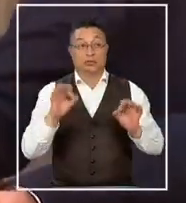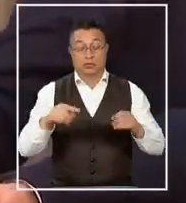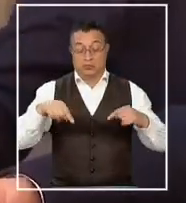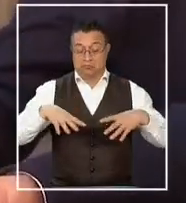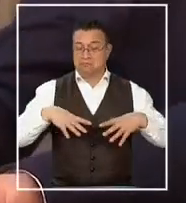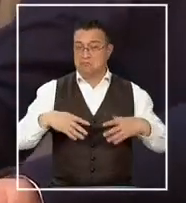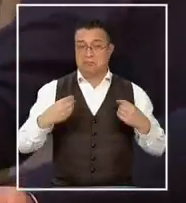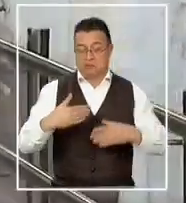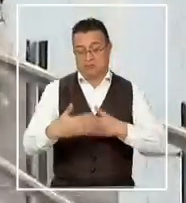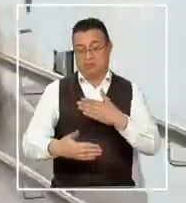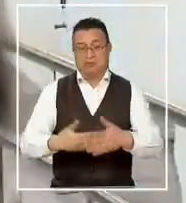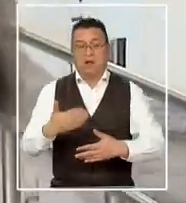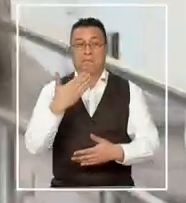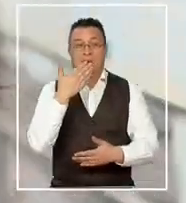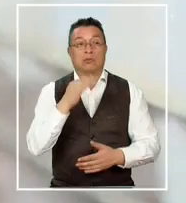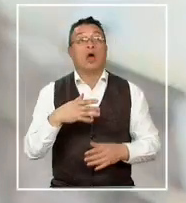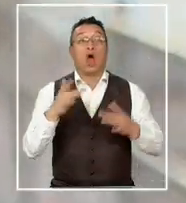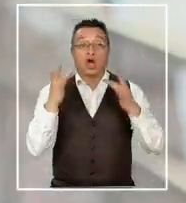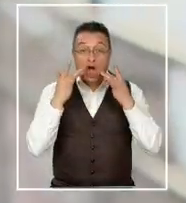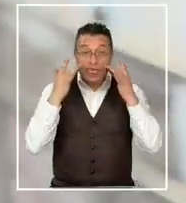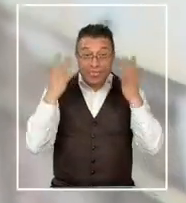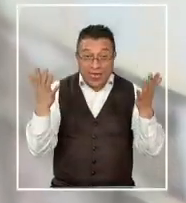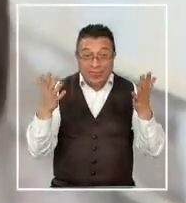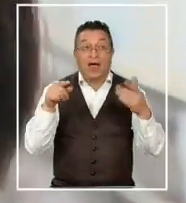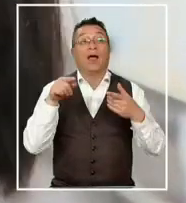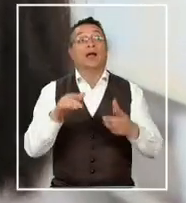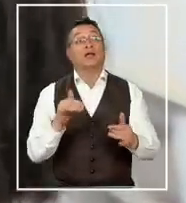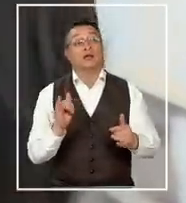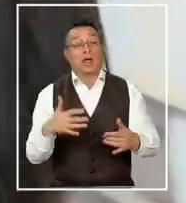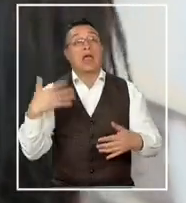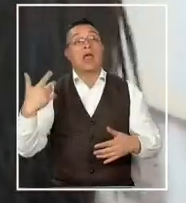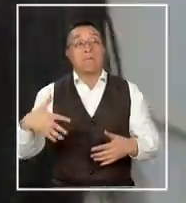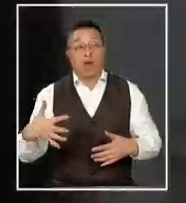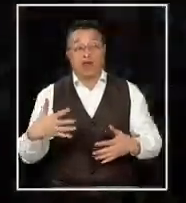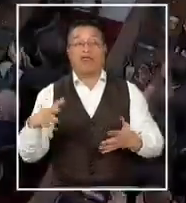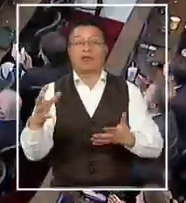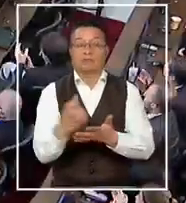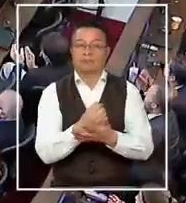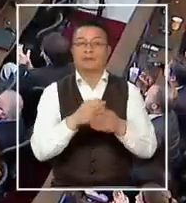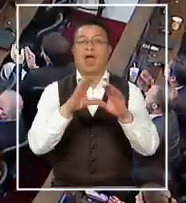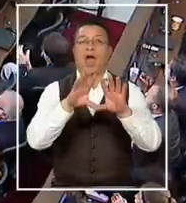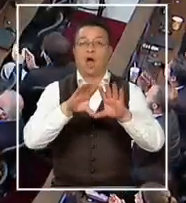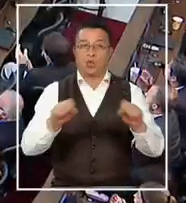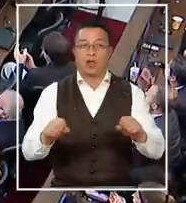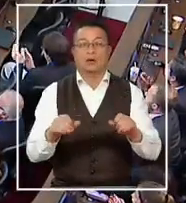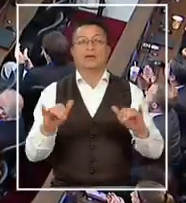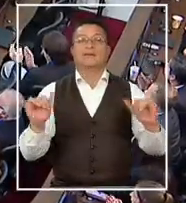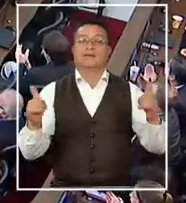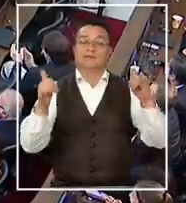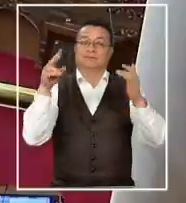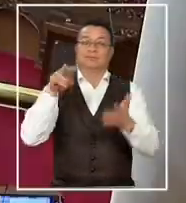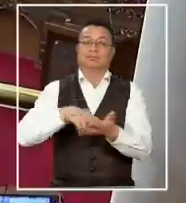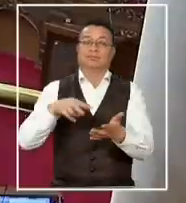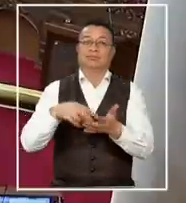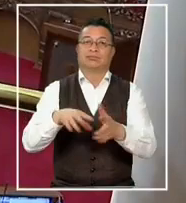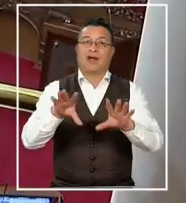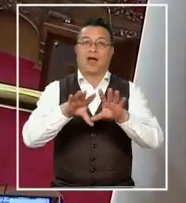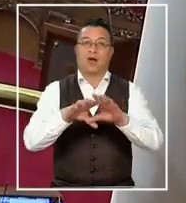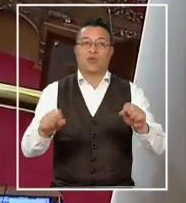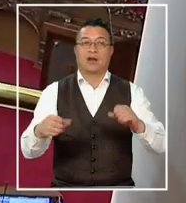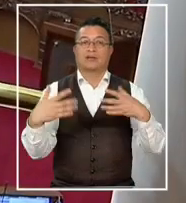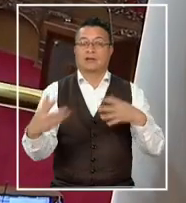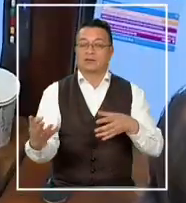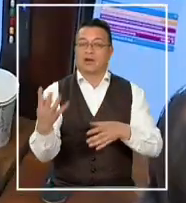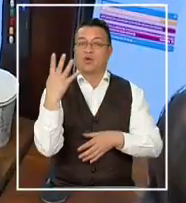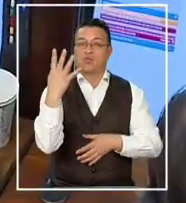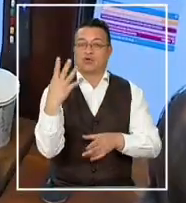este proceso salga a lo mejor. Contenta, importante que se haya podido llegar a un acuerdo. Celebración anticipada del primer acuerdo, la conformación